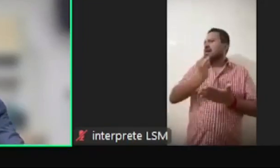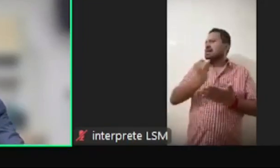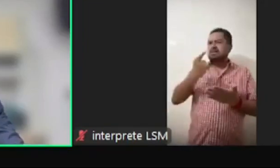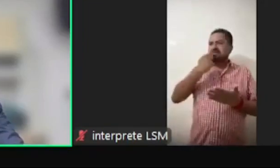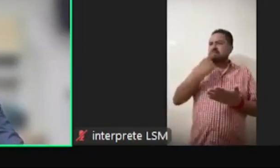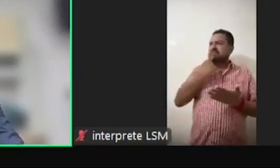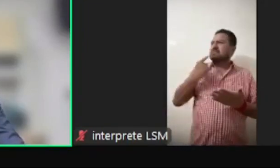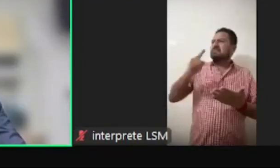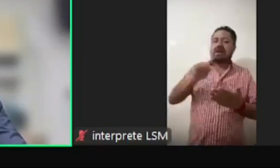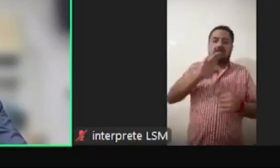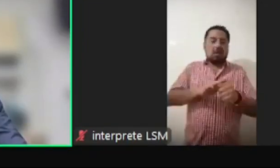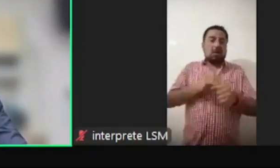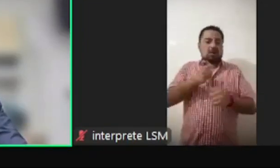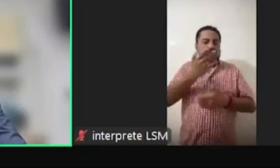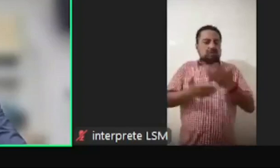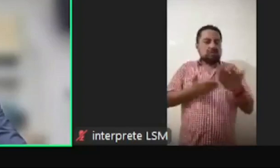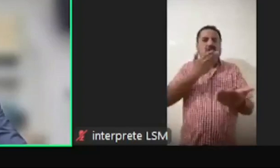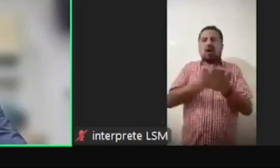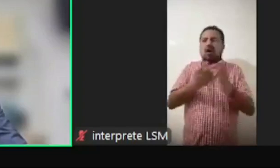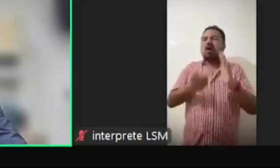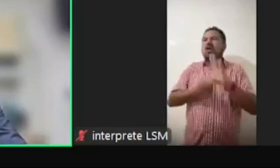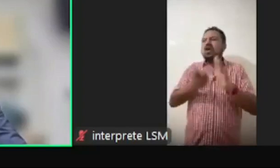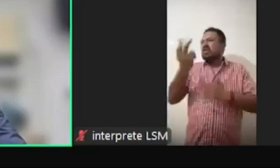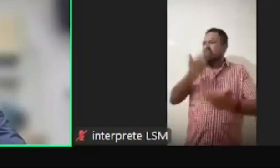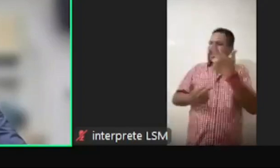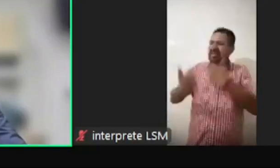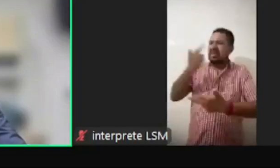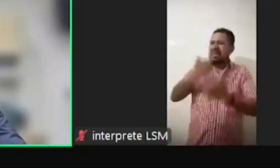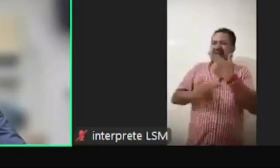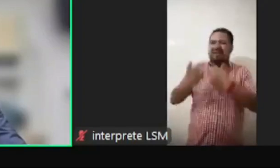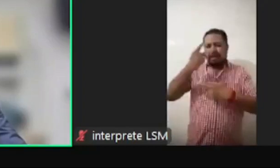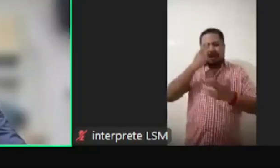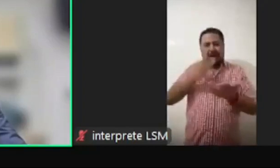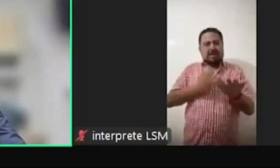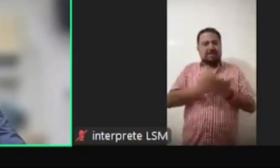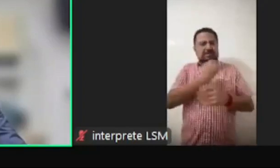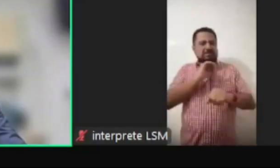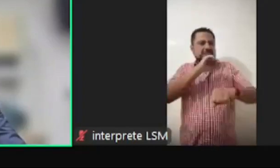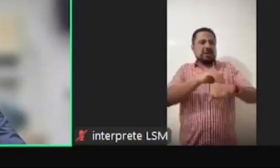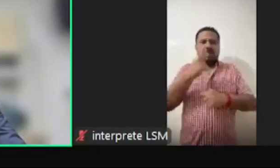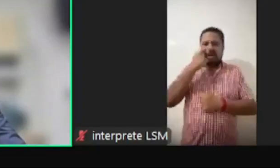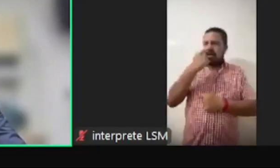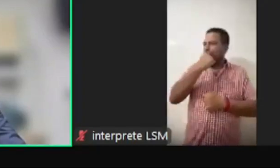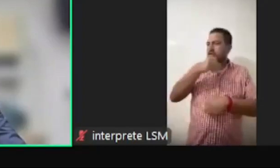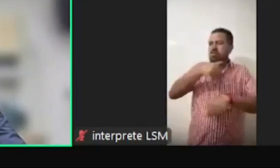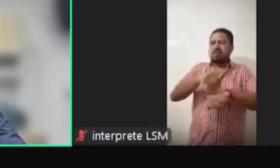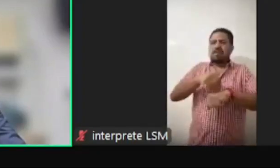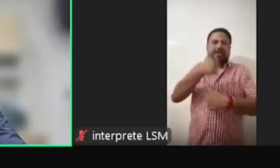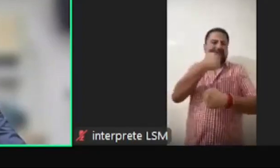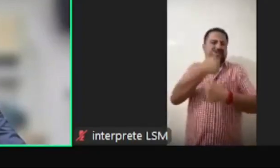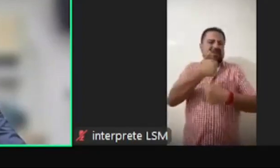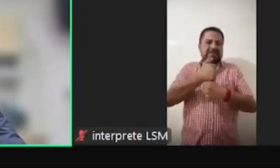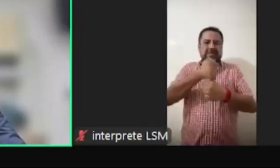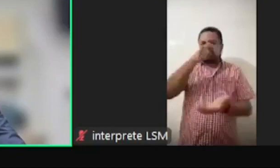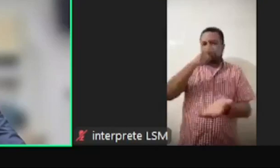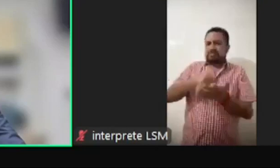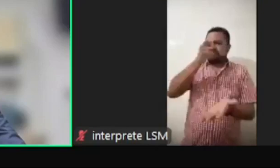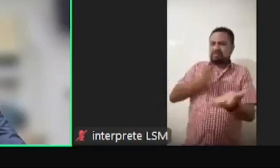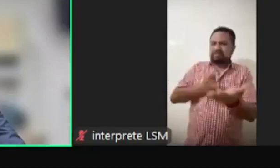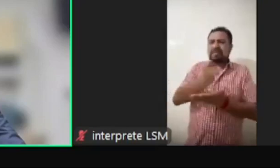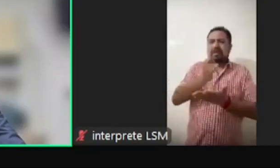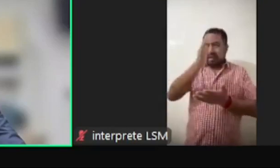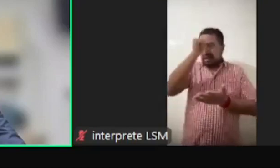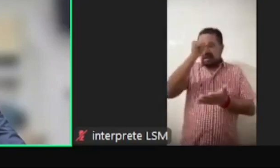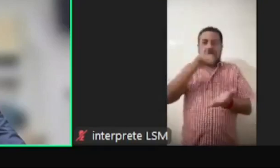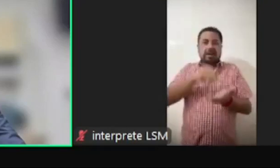impugnación, por lo que se propone revocar el acuerdo impugnado para los efectos que se precisan en el considerando sexto del proyecto de sentencia. De conformidad